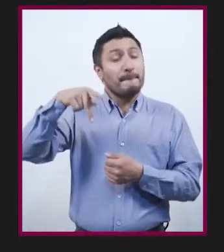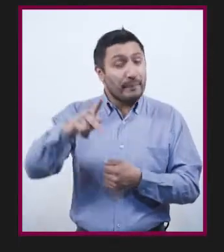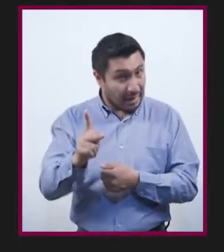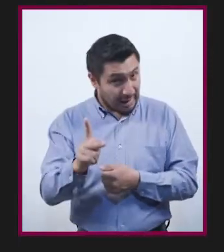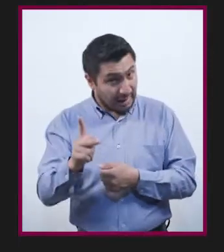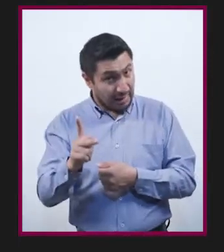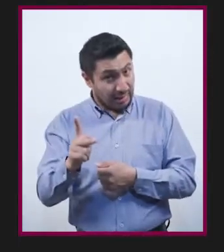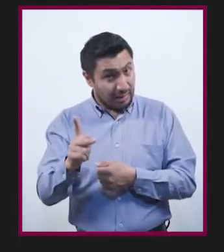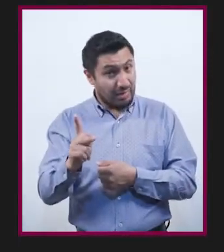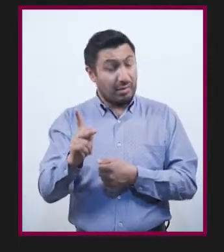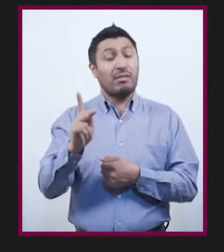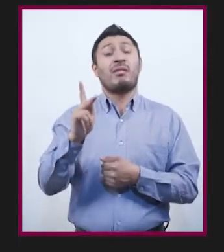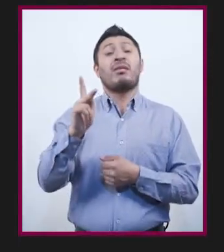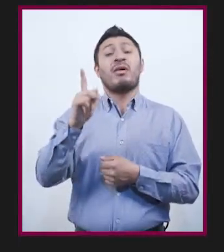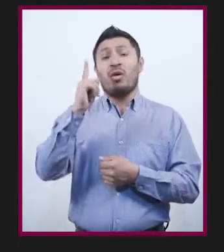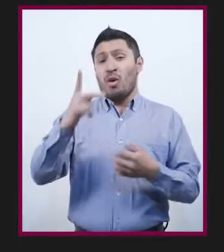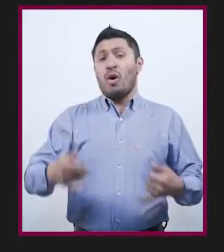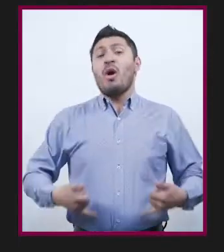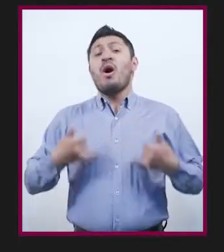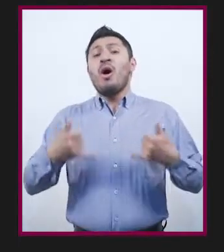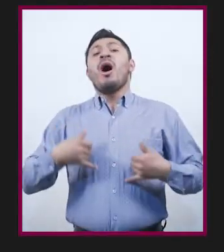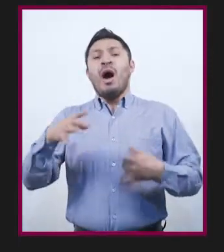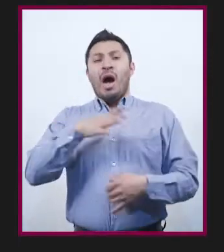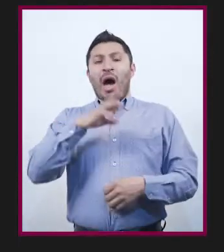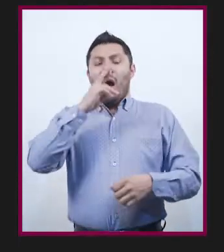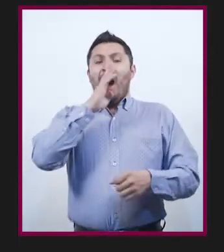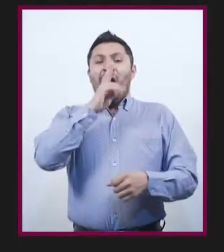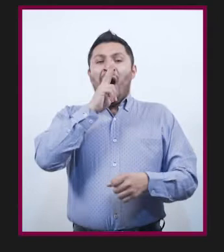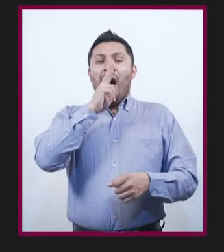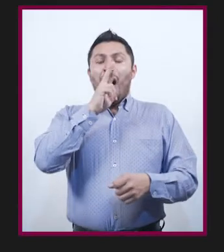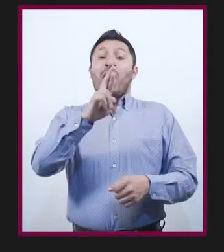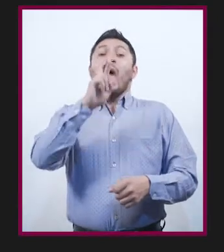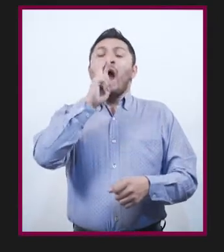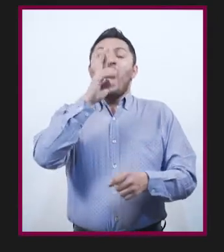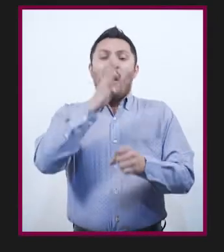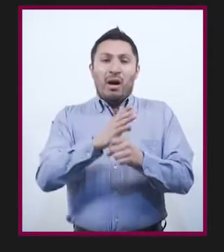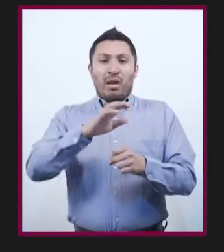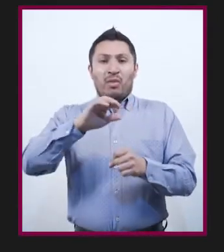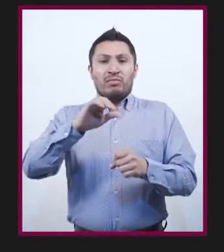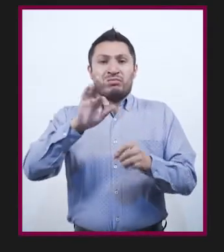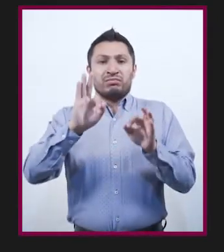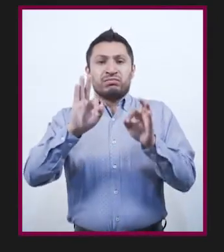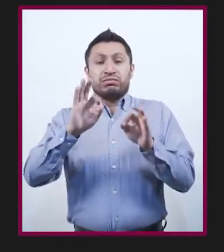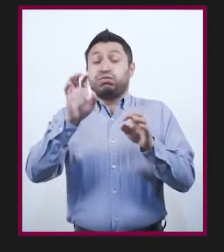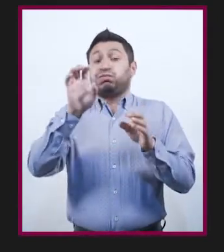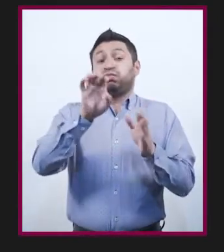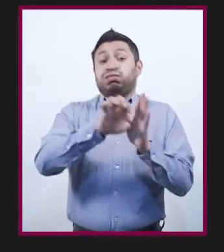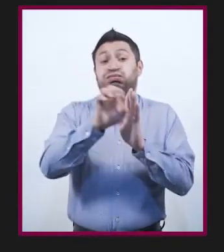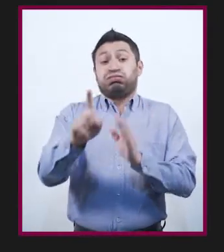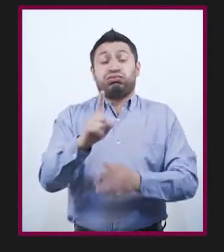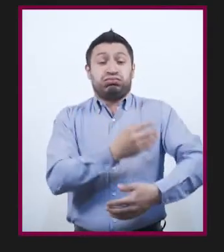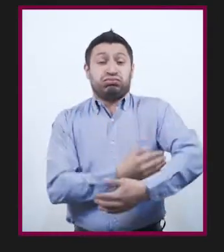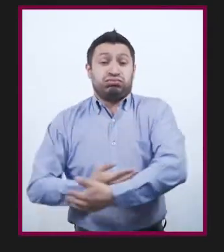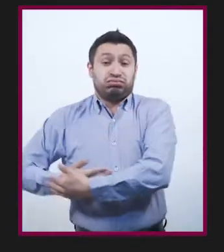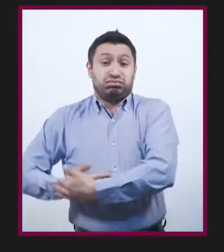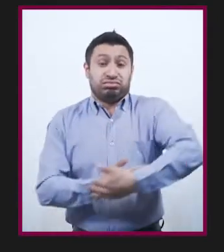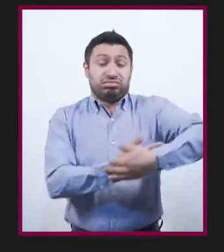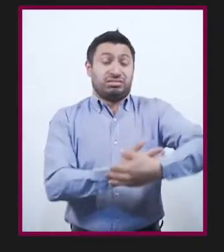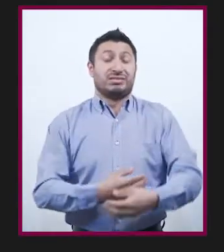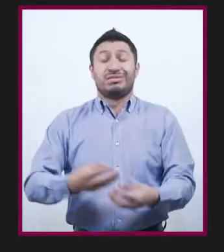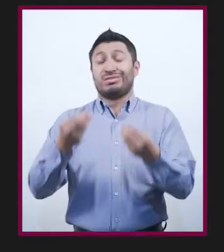o tu futuro. Y una de las desventajas, bueno, yo pienso que ser joven no tiene ninguna